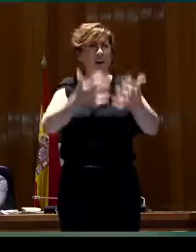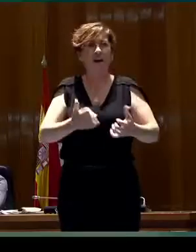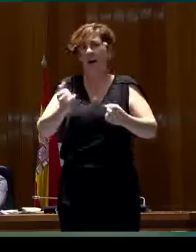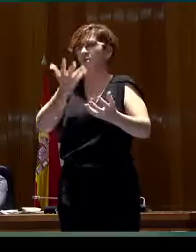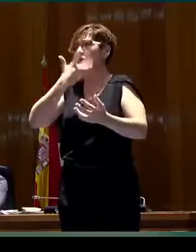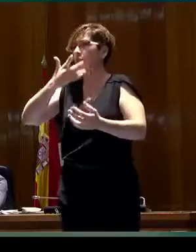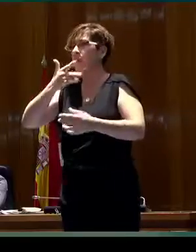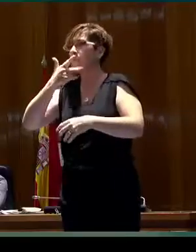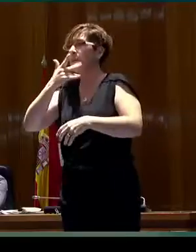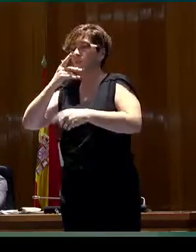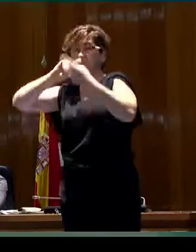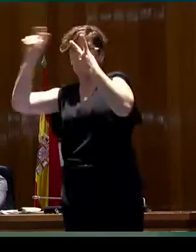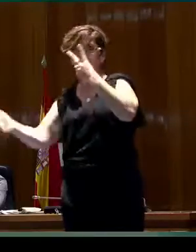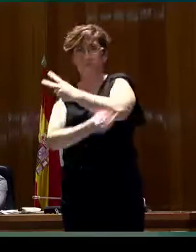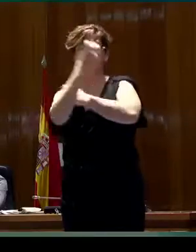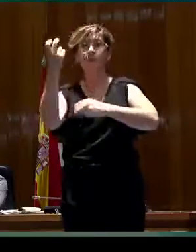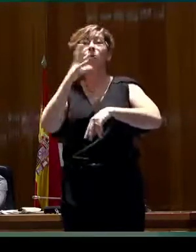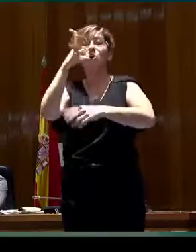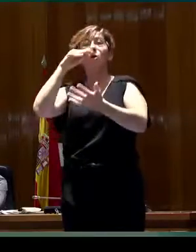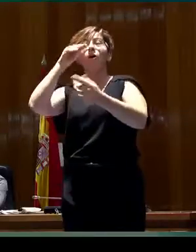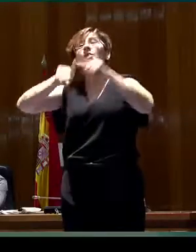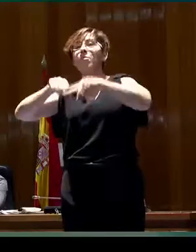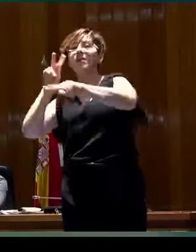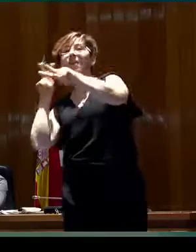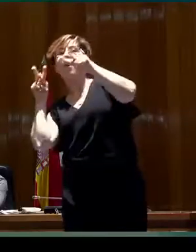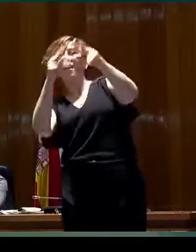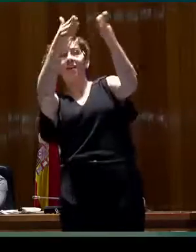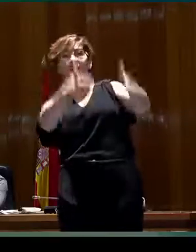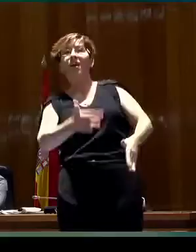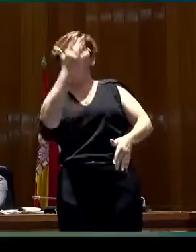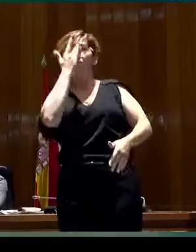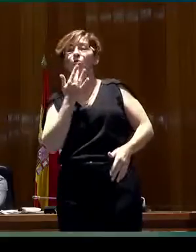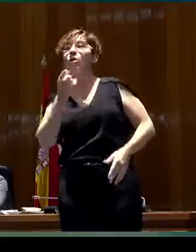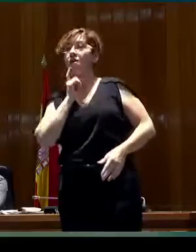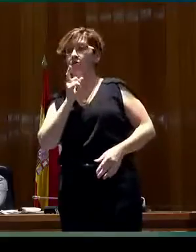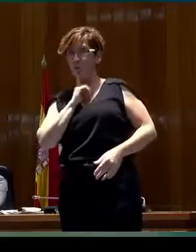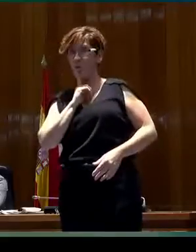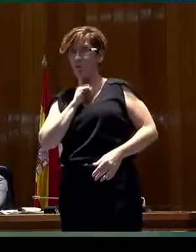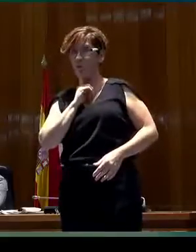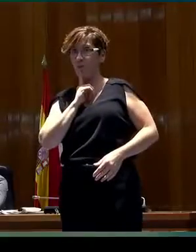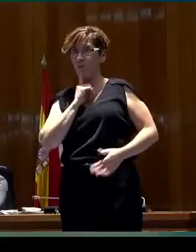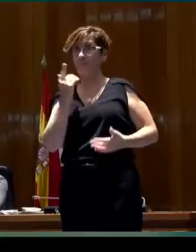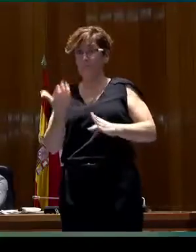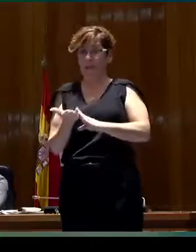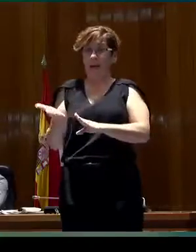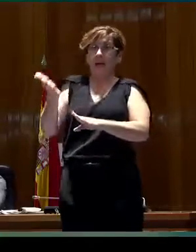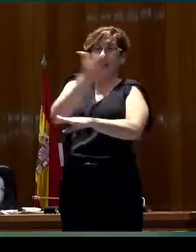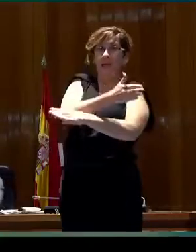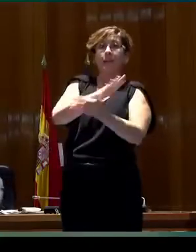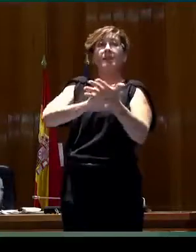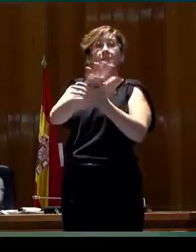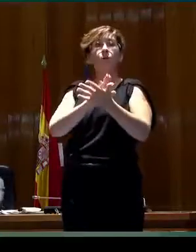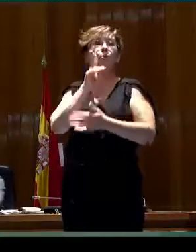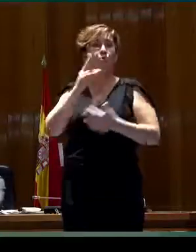distorsión cognitiva de mirar a esa figura del intérprete. Ya nos había hablado